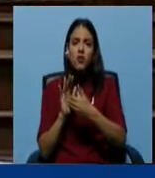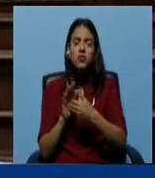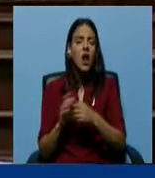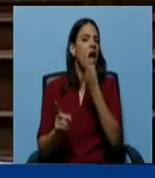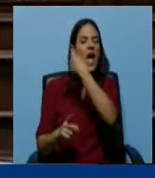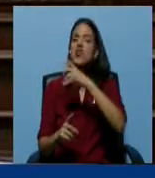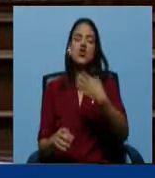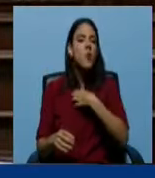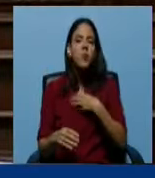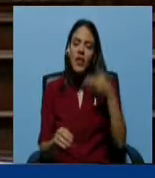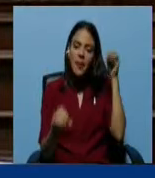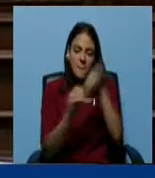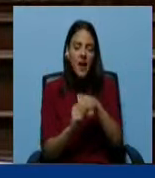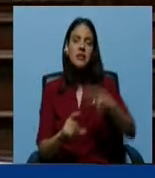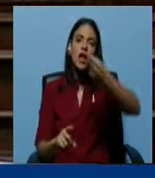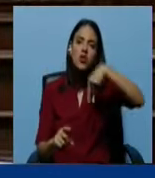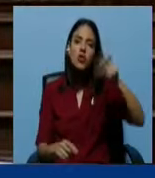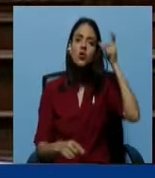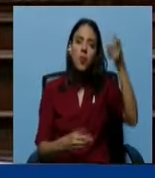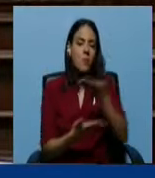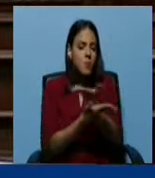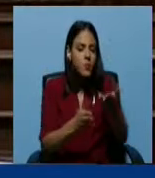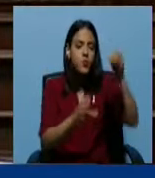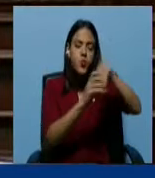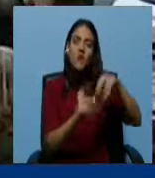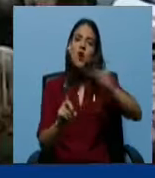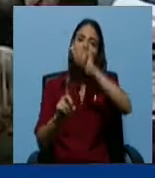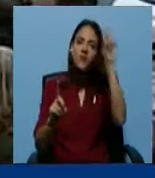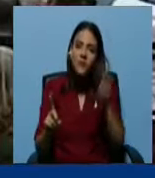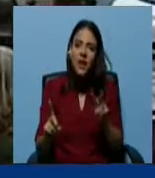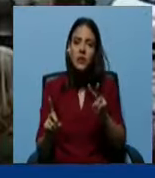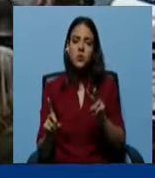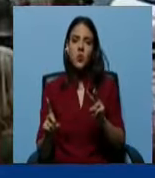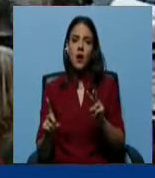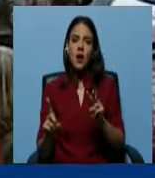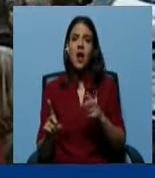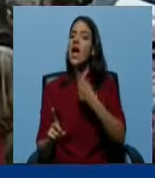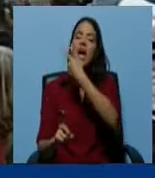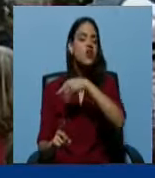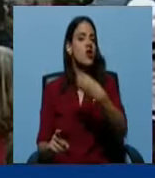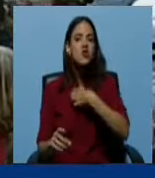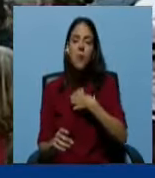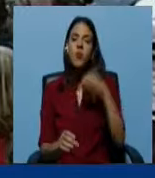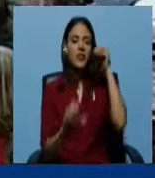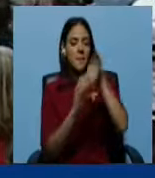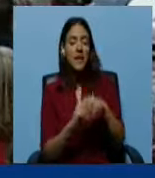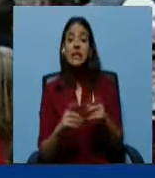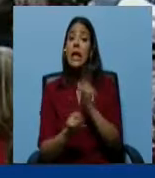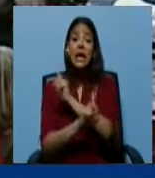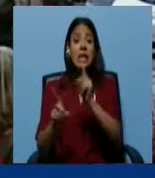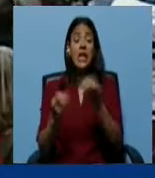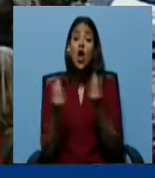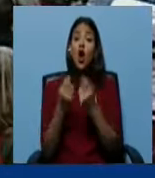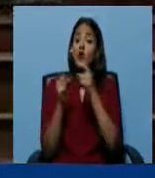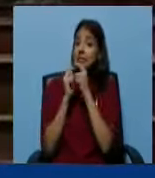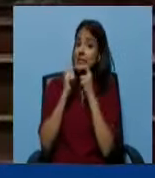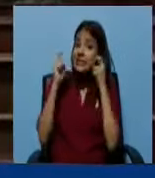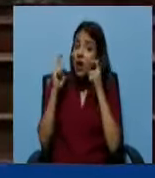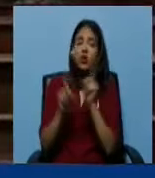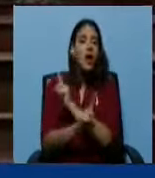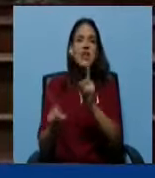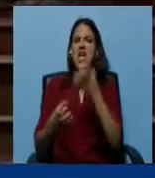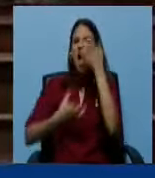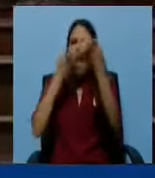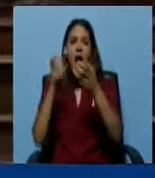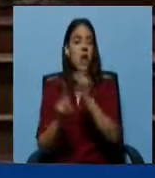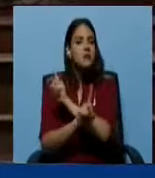con nosotros, con la patria de Venezuela, con la patria bolivariana. Ni con sonrisas, ni con gritos. Jorge